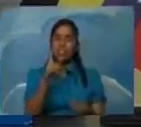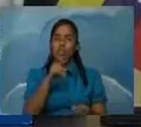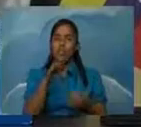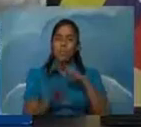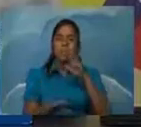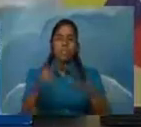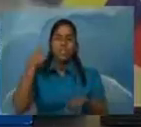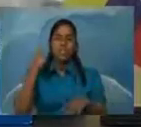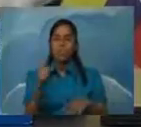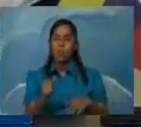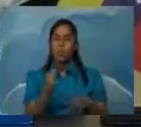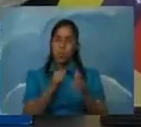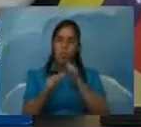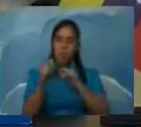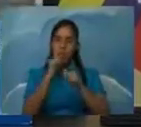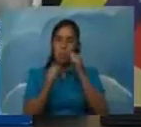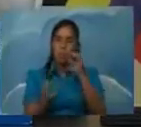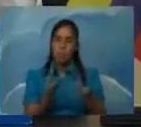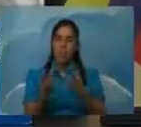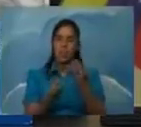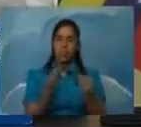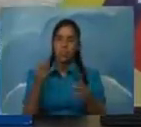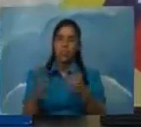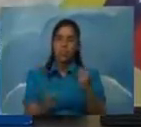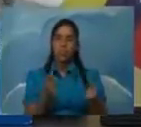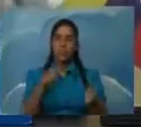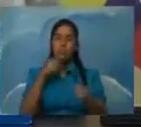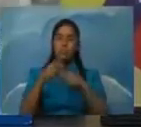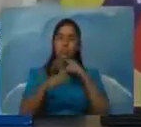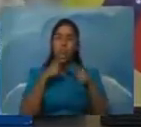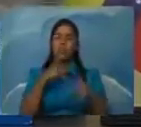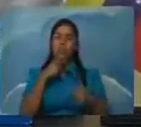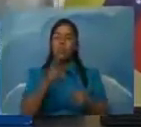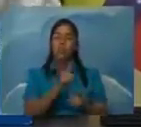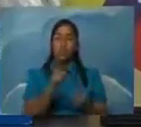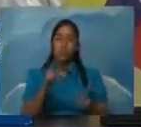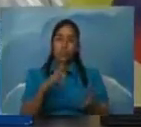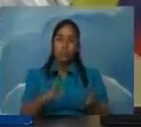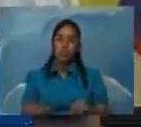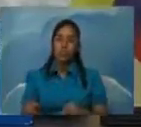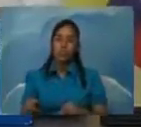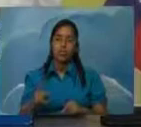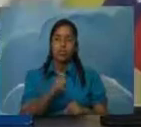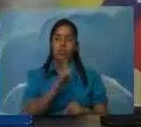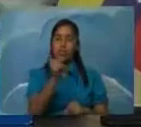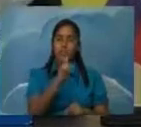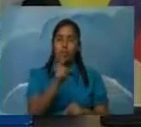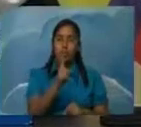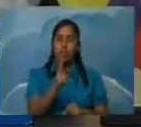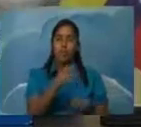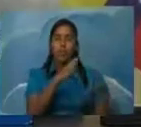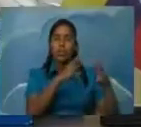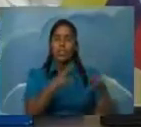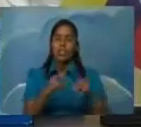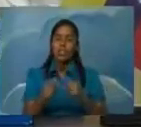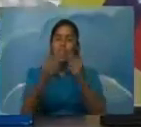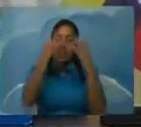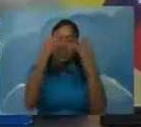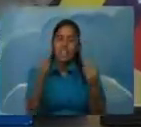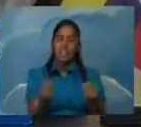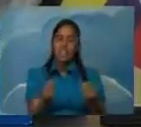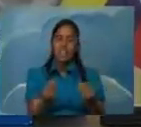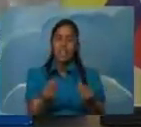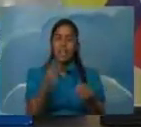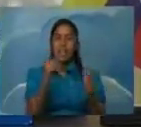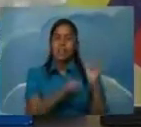por un barrial metiendo los pies hasta los tobillos, hasta las rodillas. No, tierra seca.